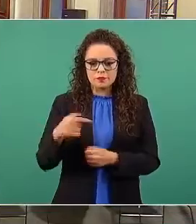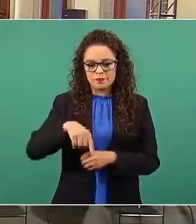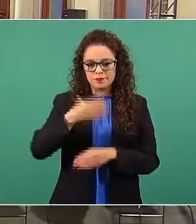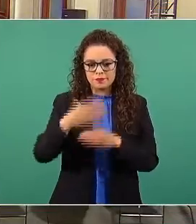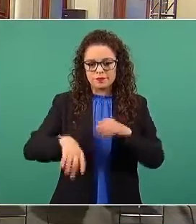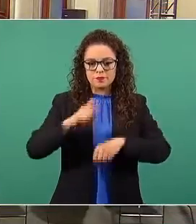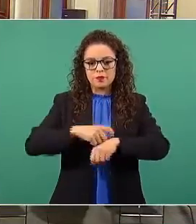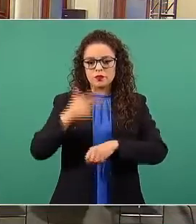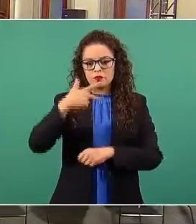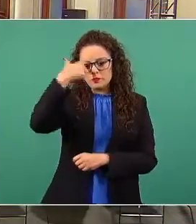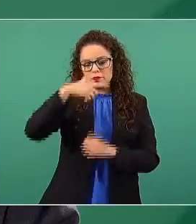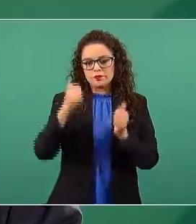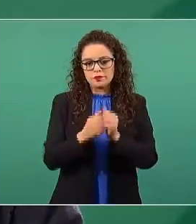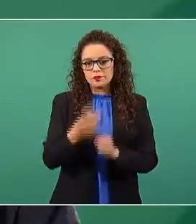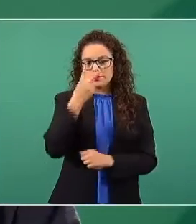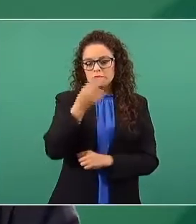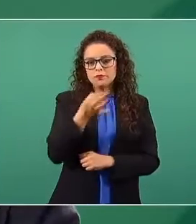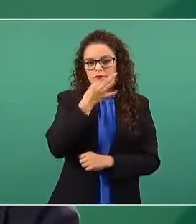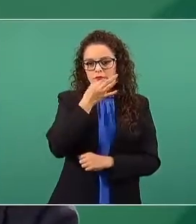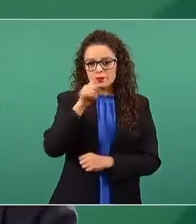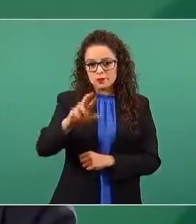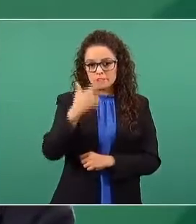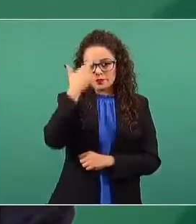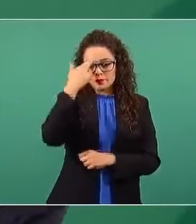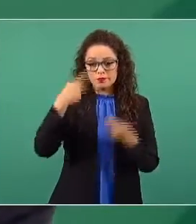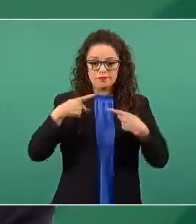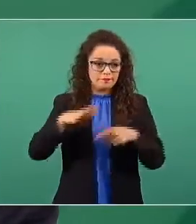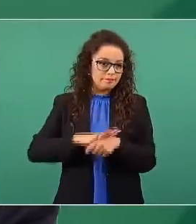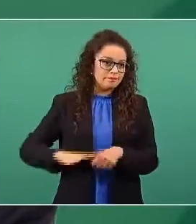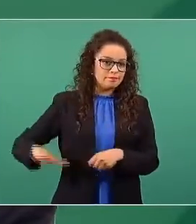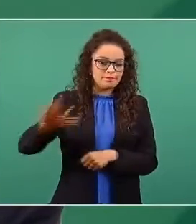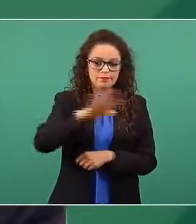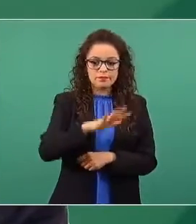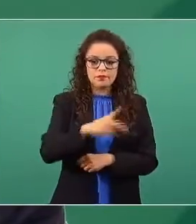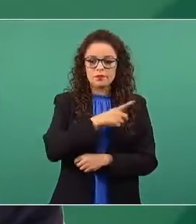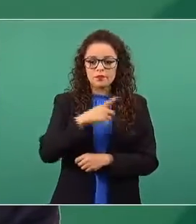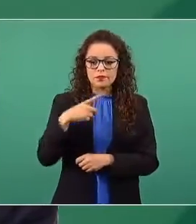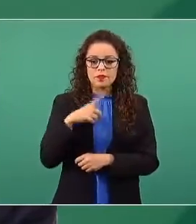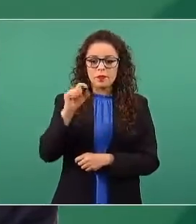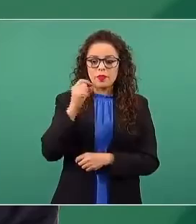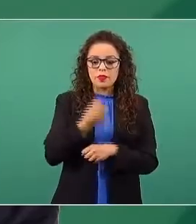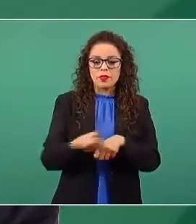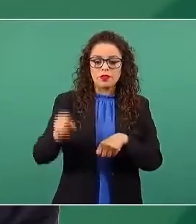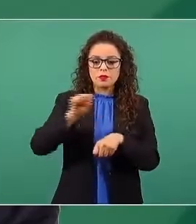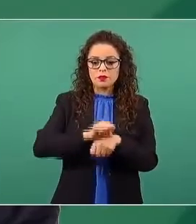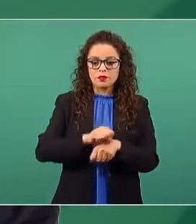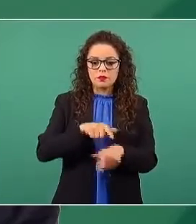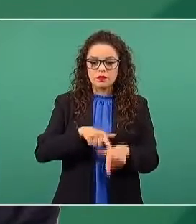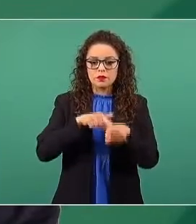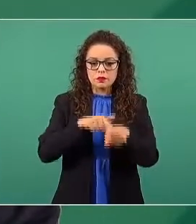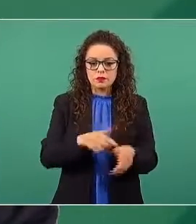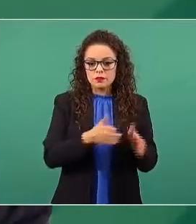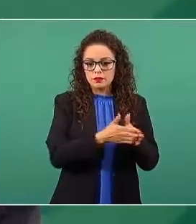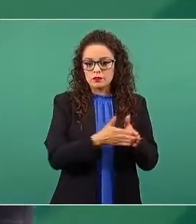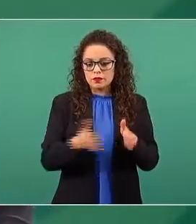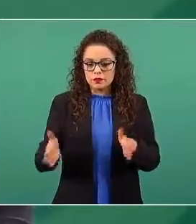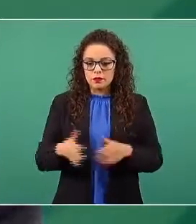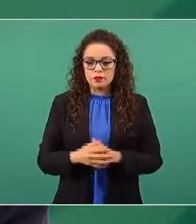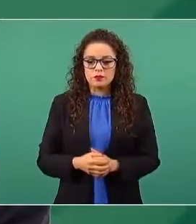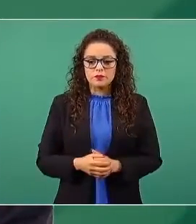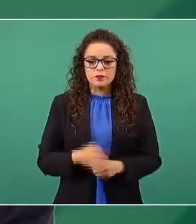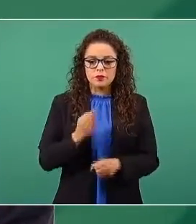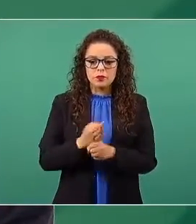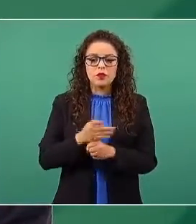son las 20:02. Recordamos a la población 20 semanas en curso, la número 20